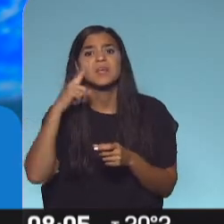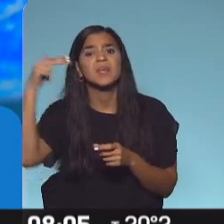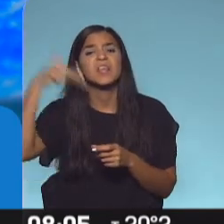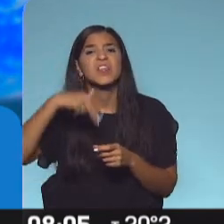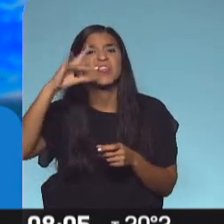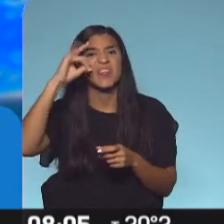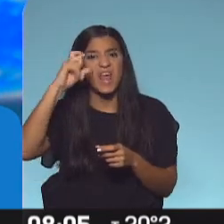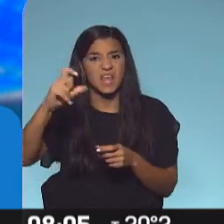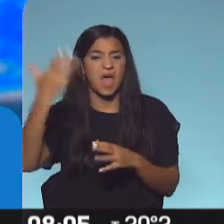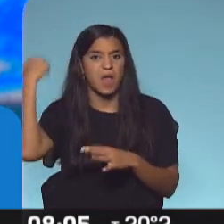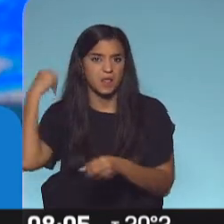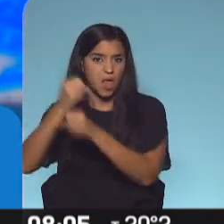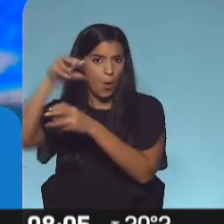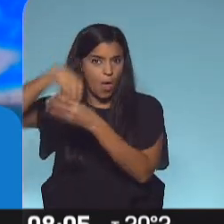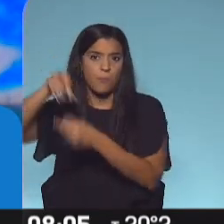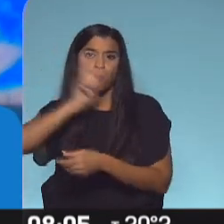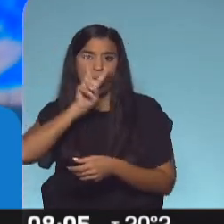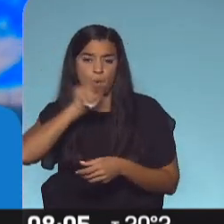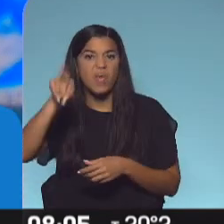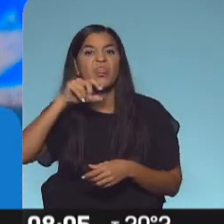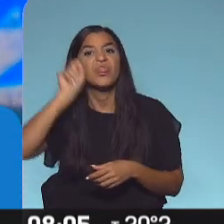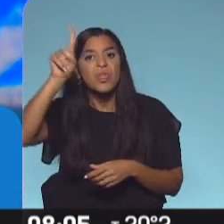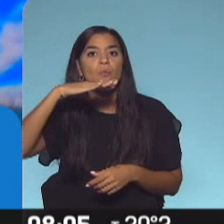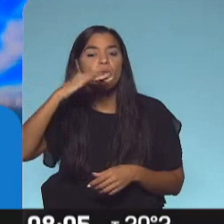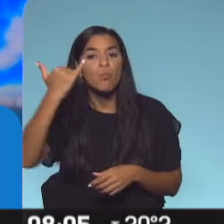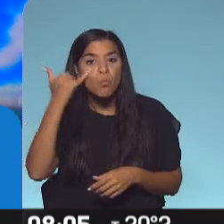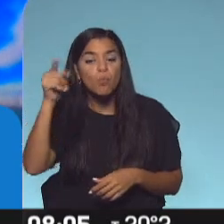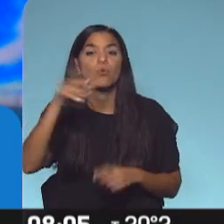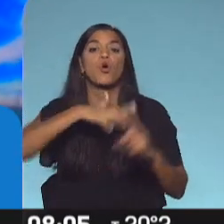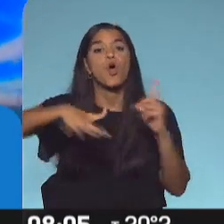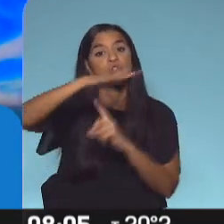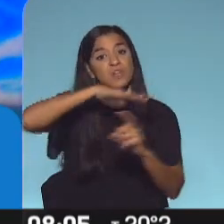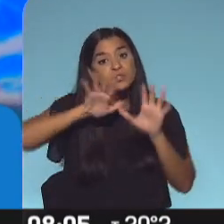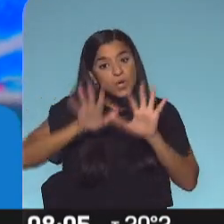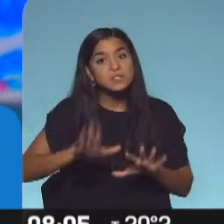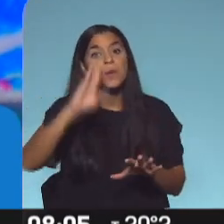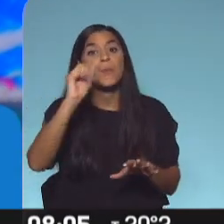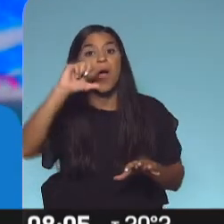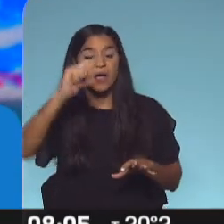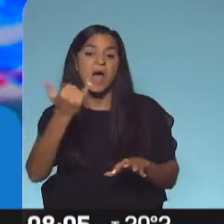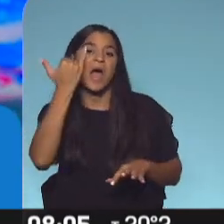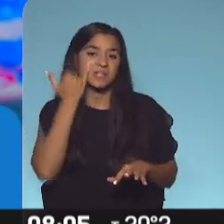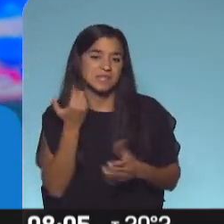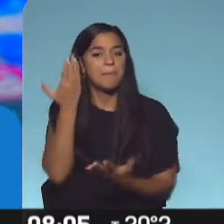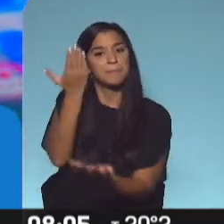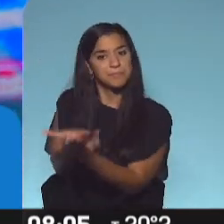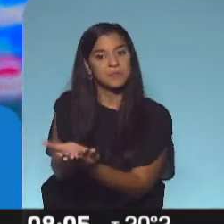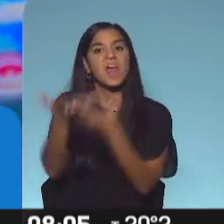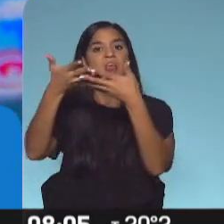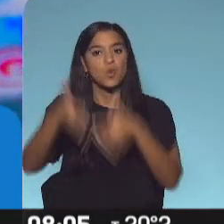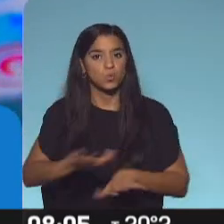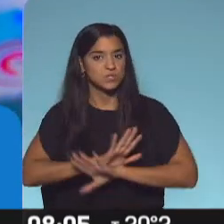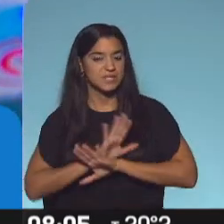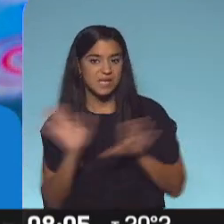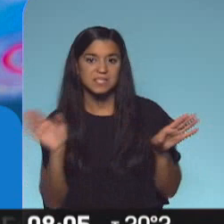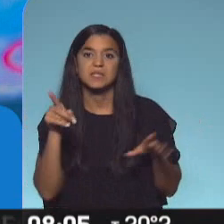de Precios al Consumidor en Jujuy. Bueno, el contexto está establecido de esta manera. Vaca ya presentó oficialmente la renuncia, ya